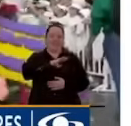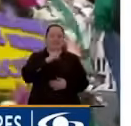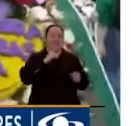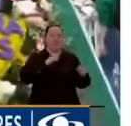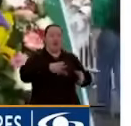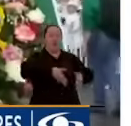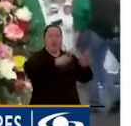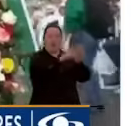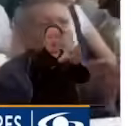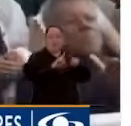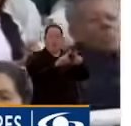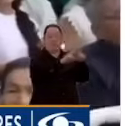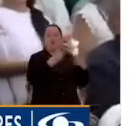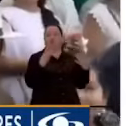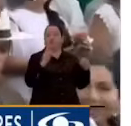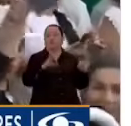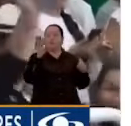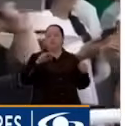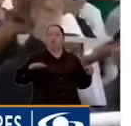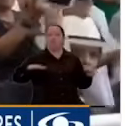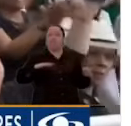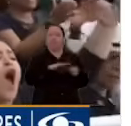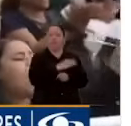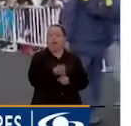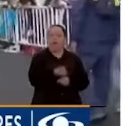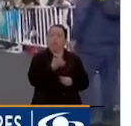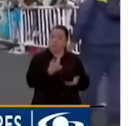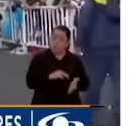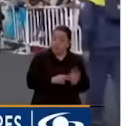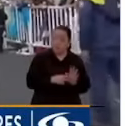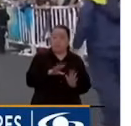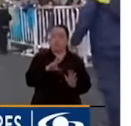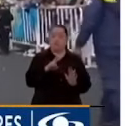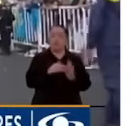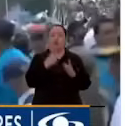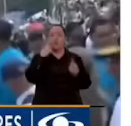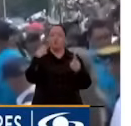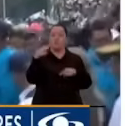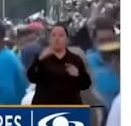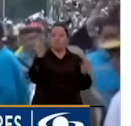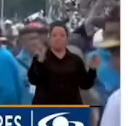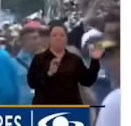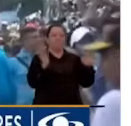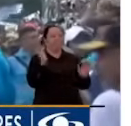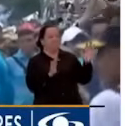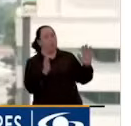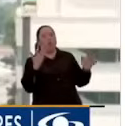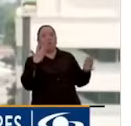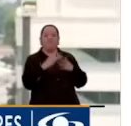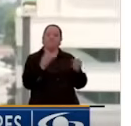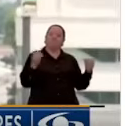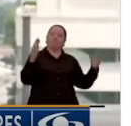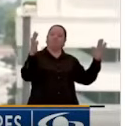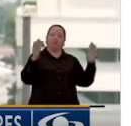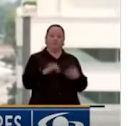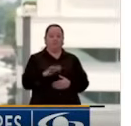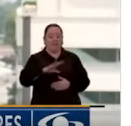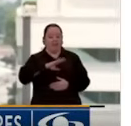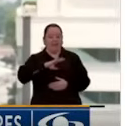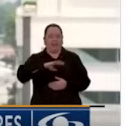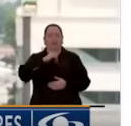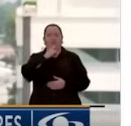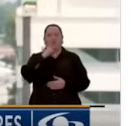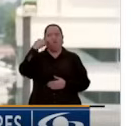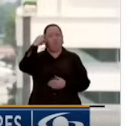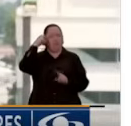hotelera cercana al 80% hace referencia a los más de 52,000 turistas que estuvieron disfrutando Estas fiestas en la ciudad ya la alcaldía se ha puesto